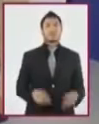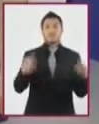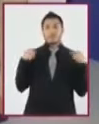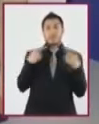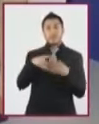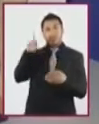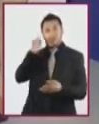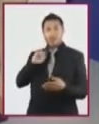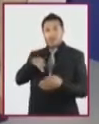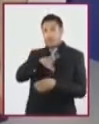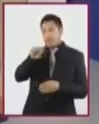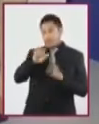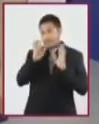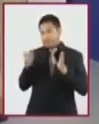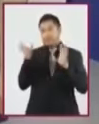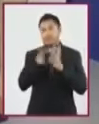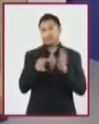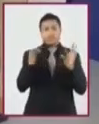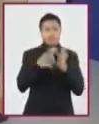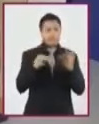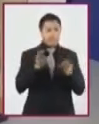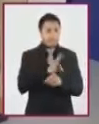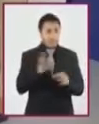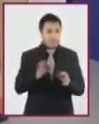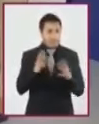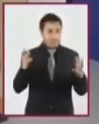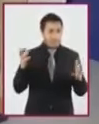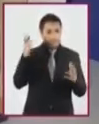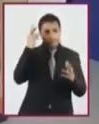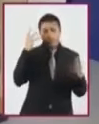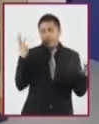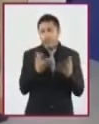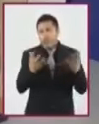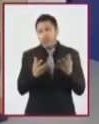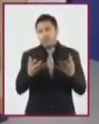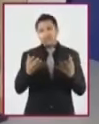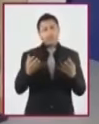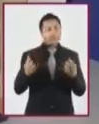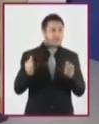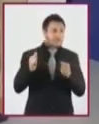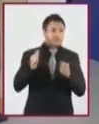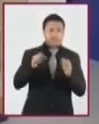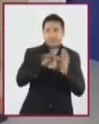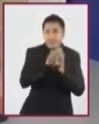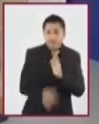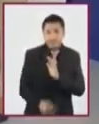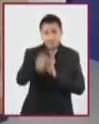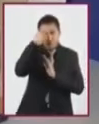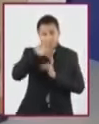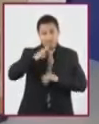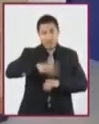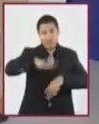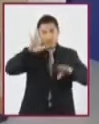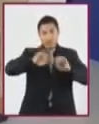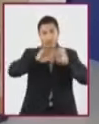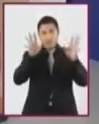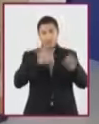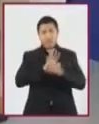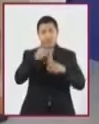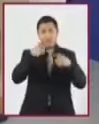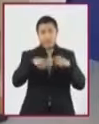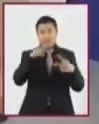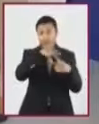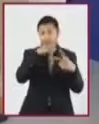Maestra, después de las definiciones, ¿podemos realizar algún experimento para tener más clara la diferencia entre la distancia